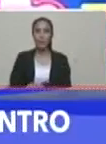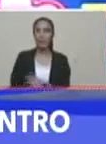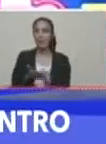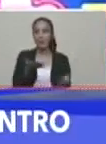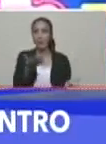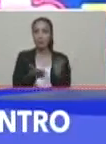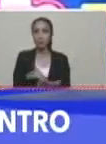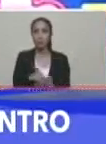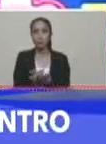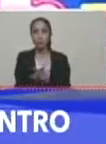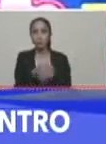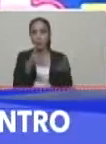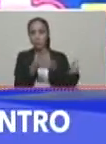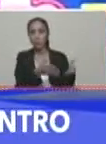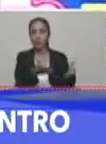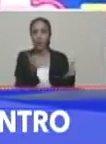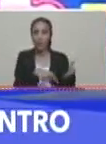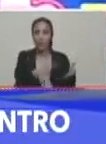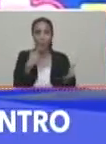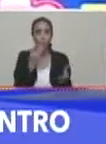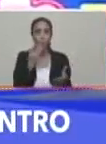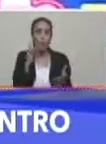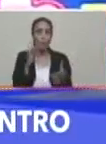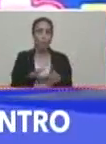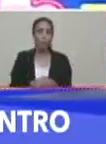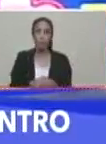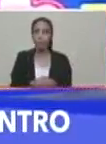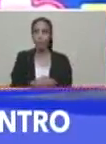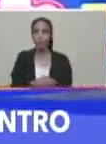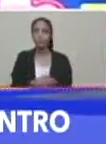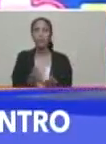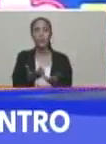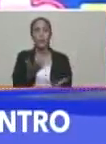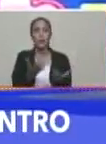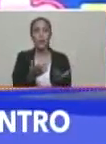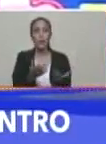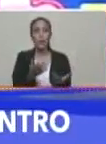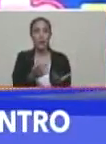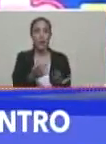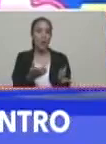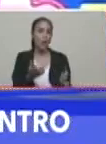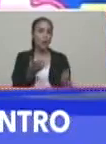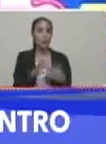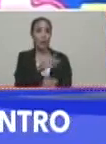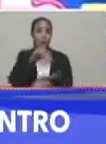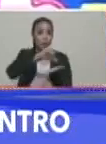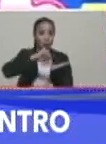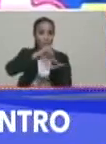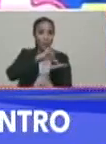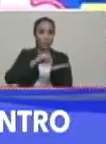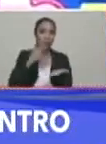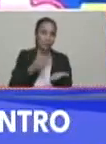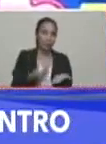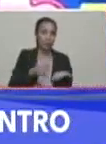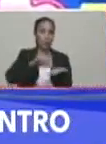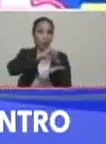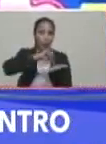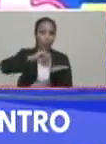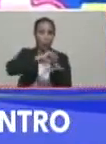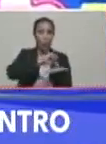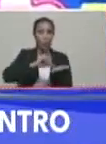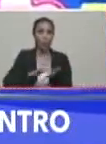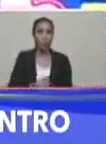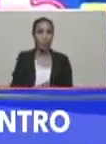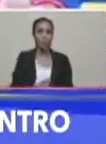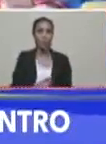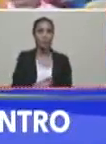el aumentando las capacidades diagnósticas y aumentando la atención en el área de farmacia. Estamos creando una farmacia integral